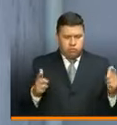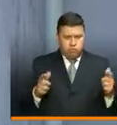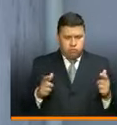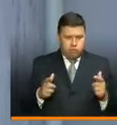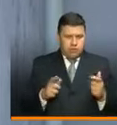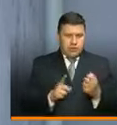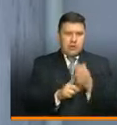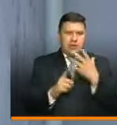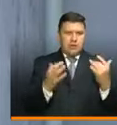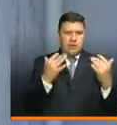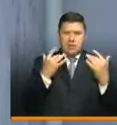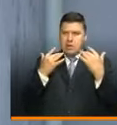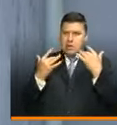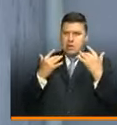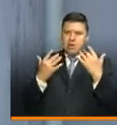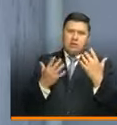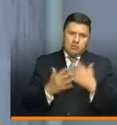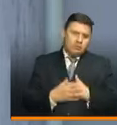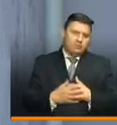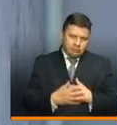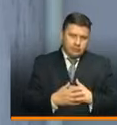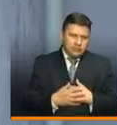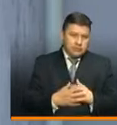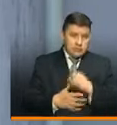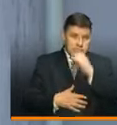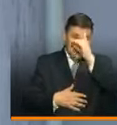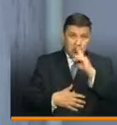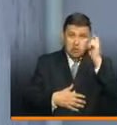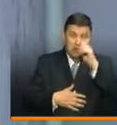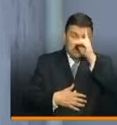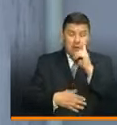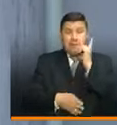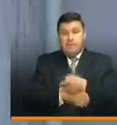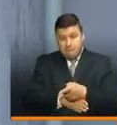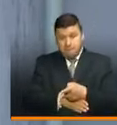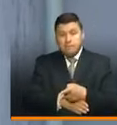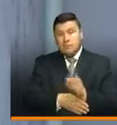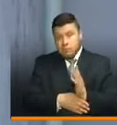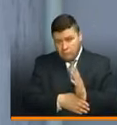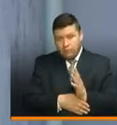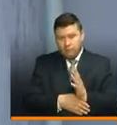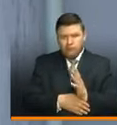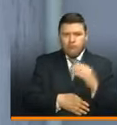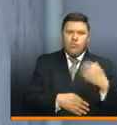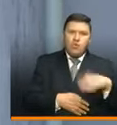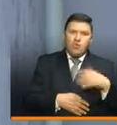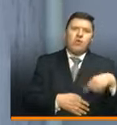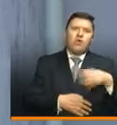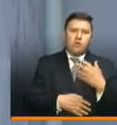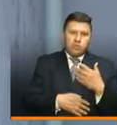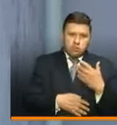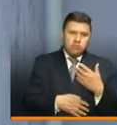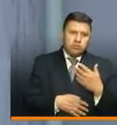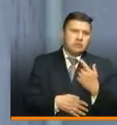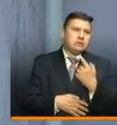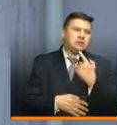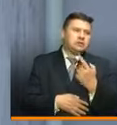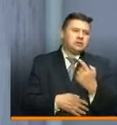ese impacto socioeconómico y las decisiones que el gobierno está tomando son muy